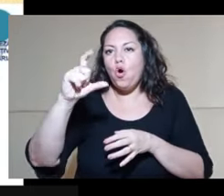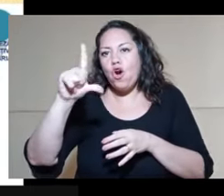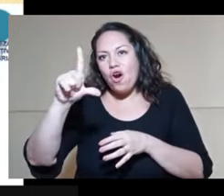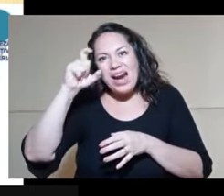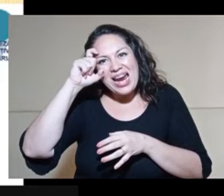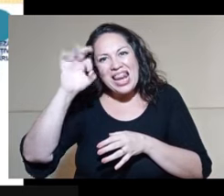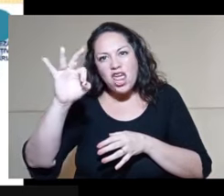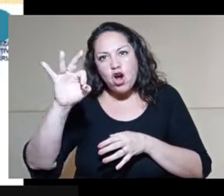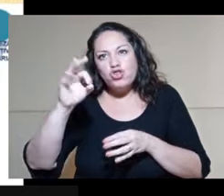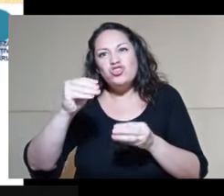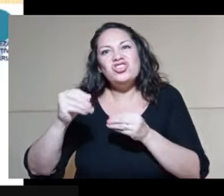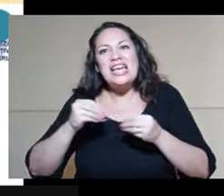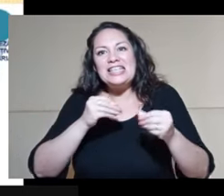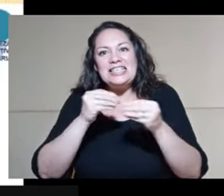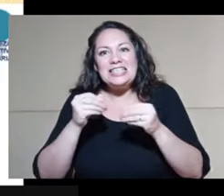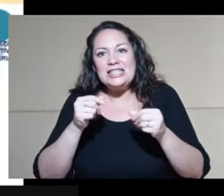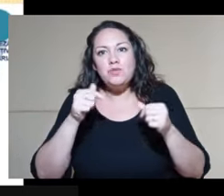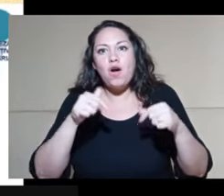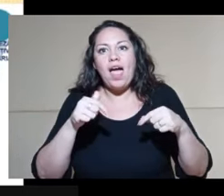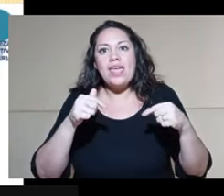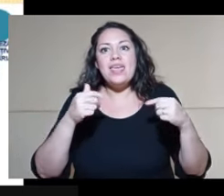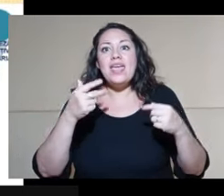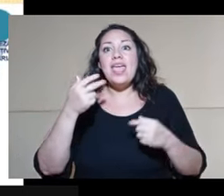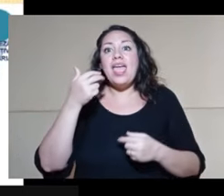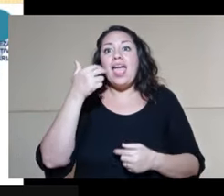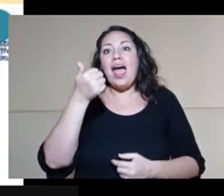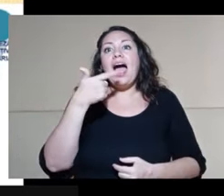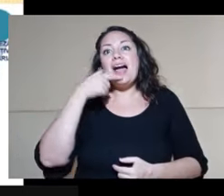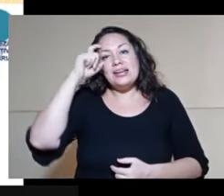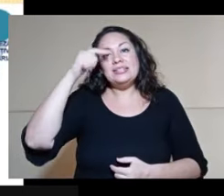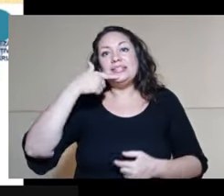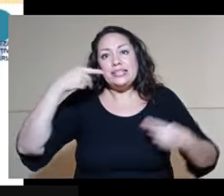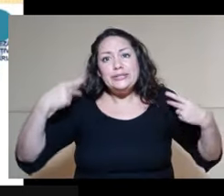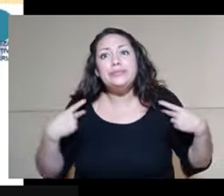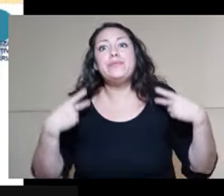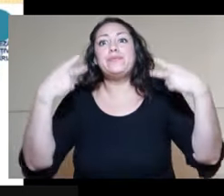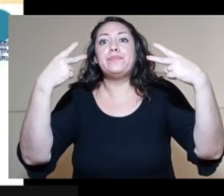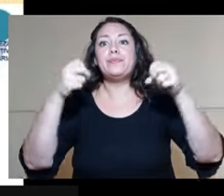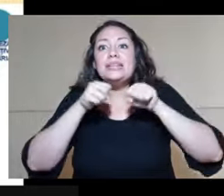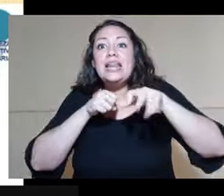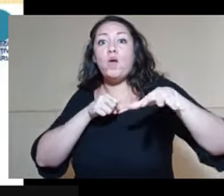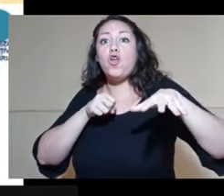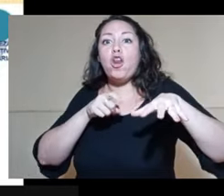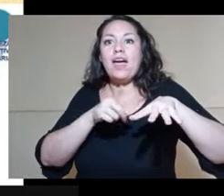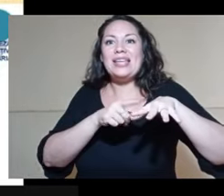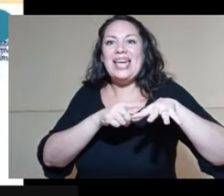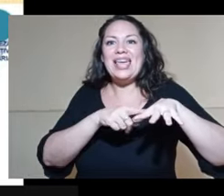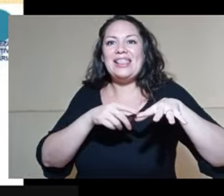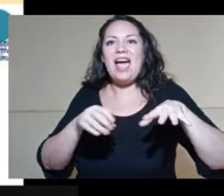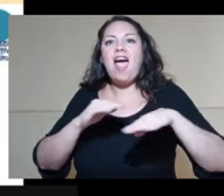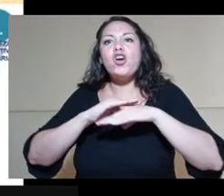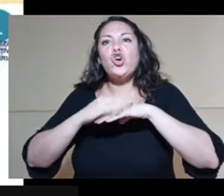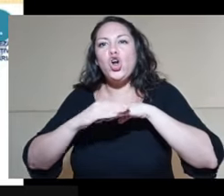asociados con la vía de la sensibilidad. Y de ahí se proyectan los haces y van a hacer sinapsis en la parte final, a las neuronas finales,